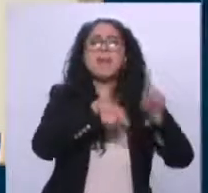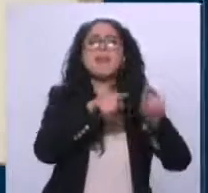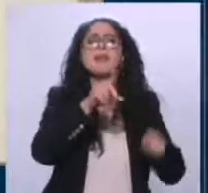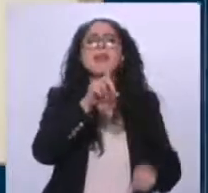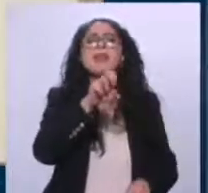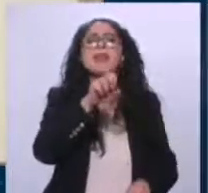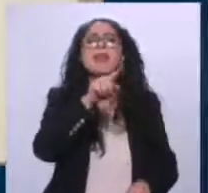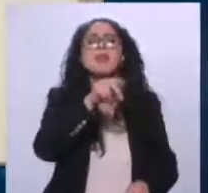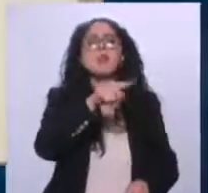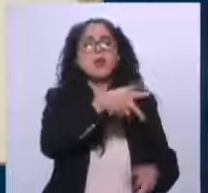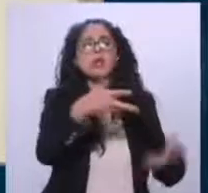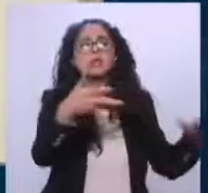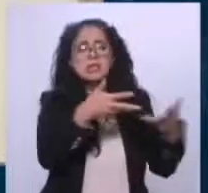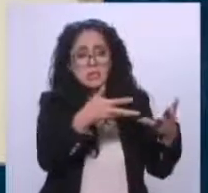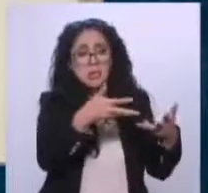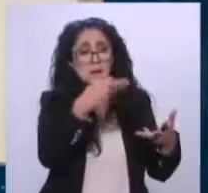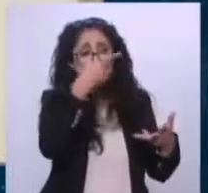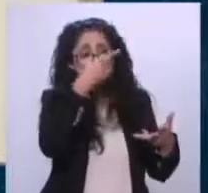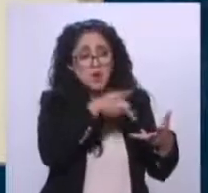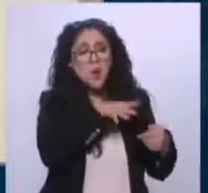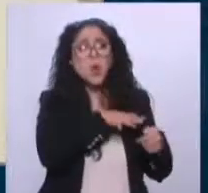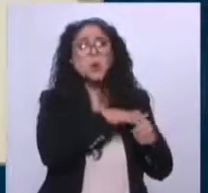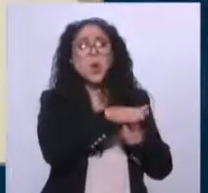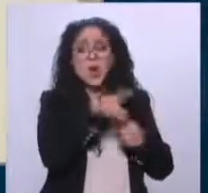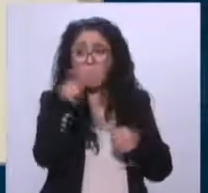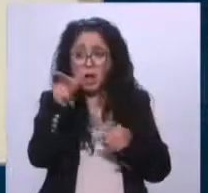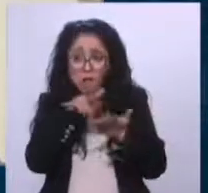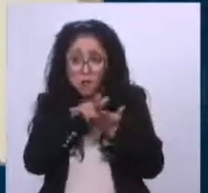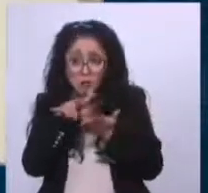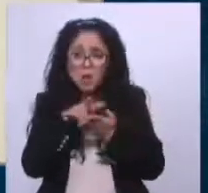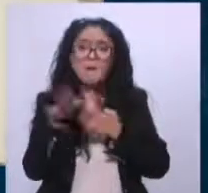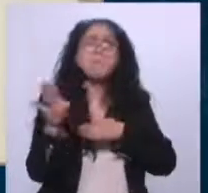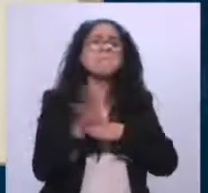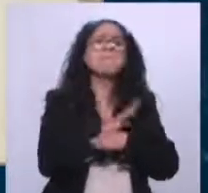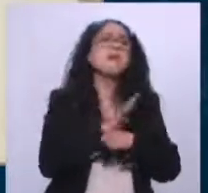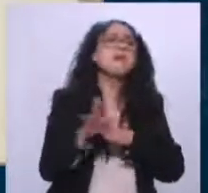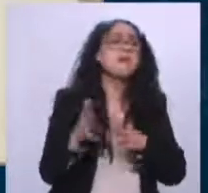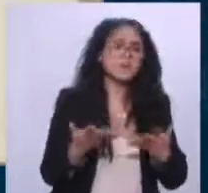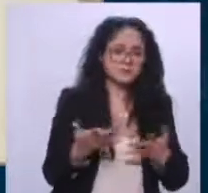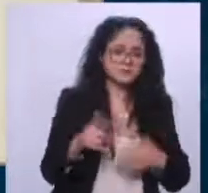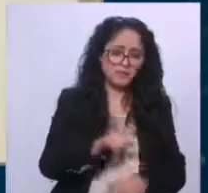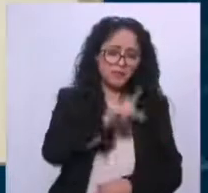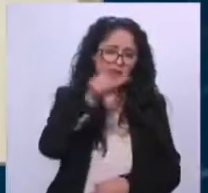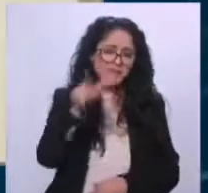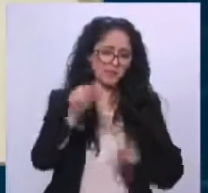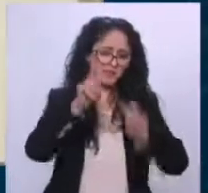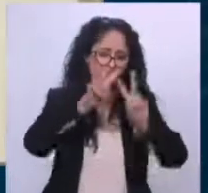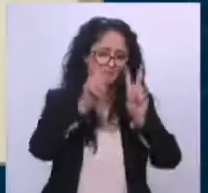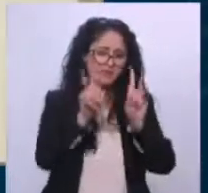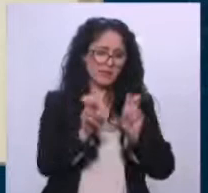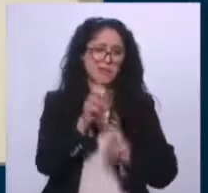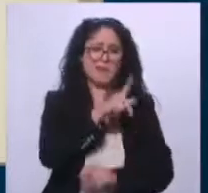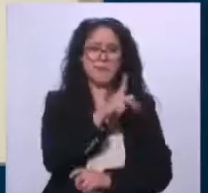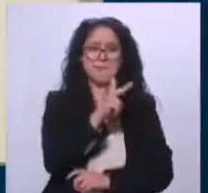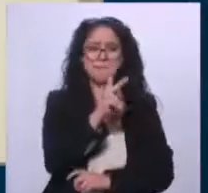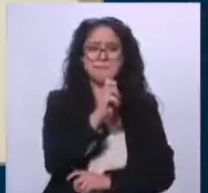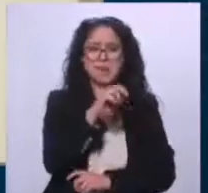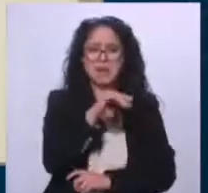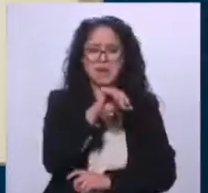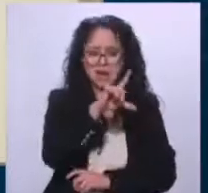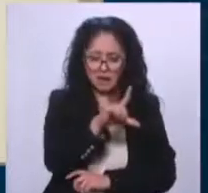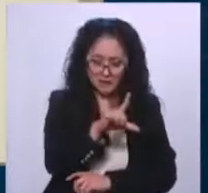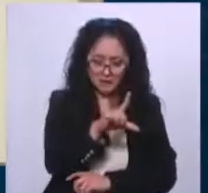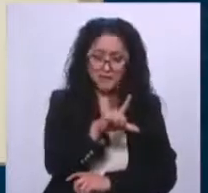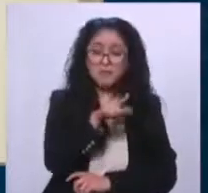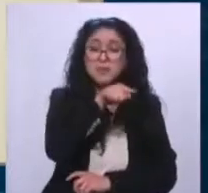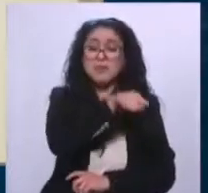y cuáles sean los beneficios. En este caso, cualquier medio alternativo de solución de controversia en materia penal, la oportunidad para optar